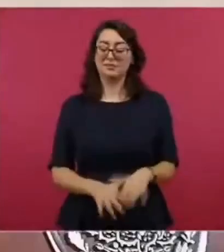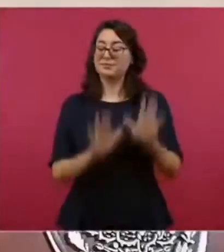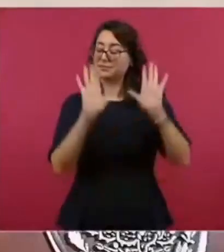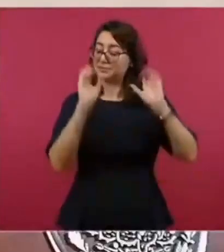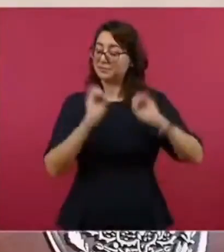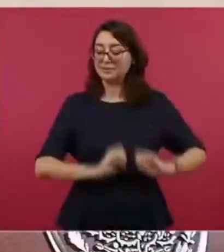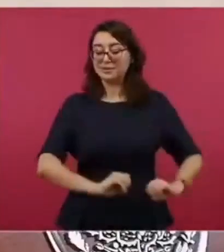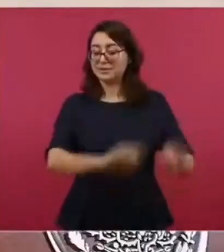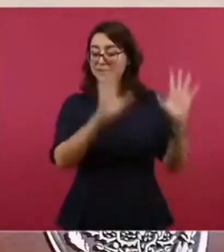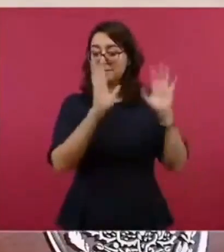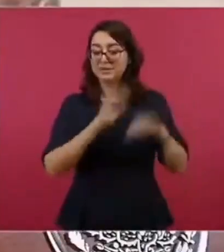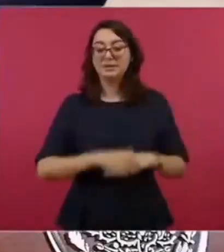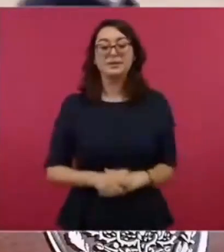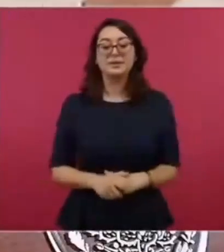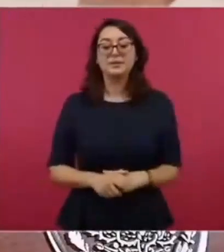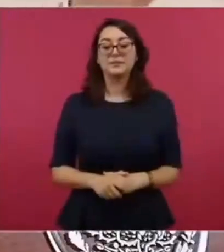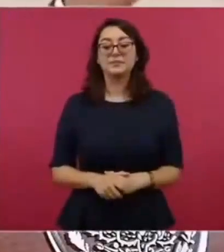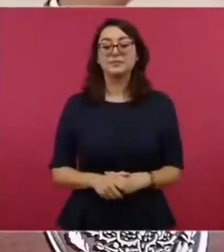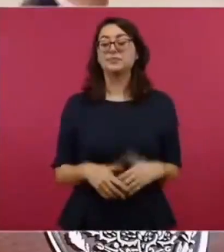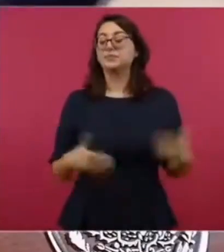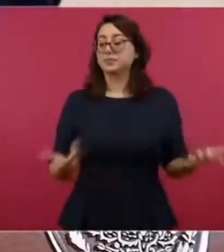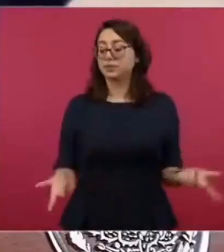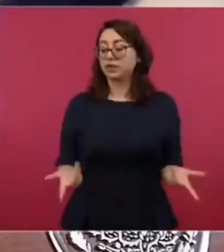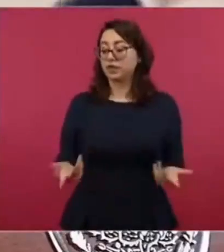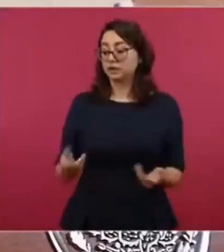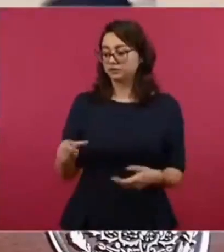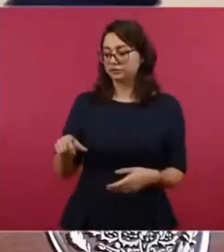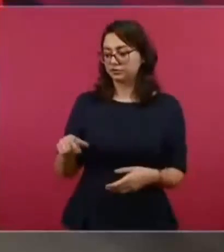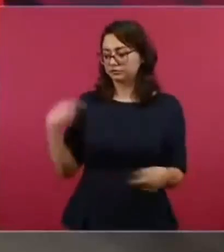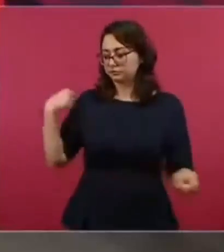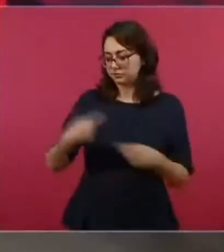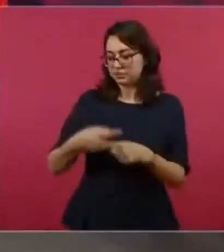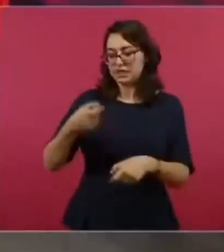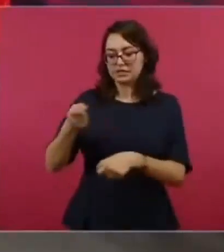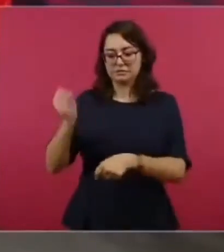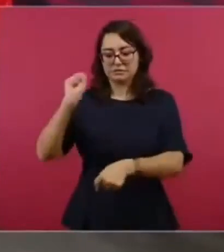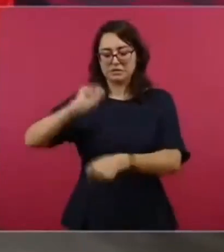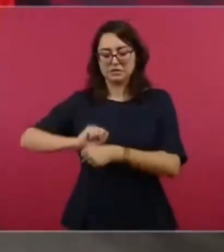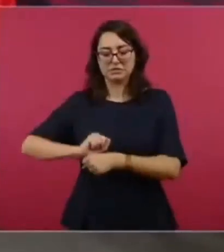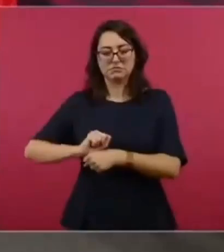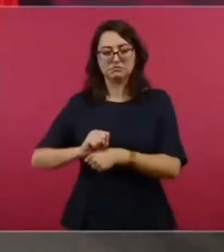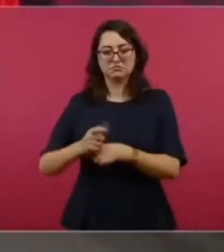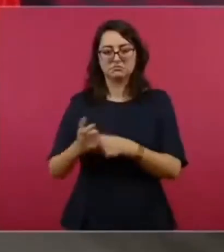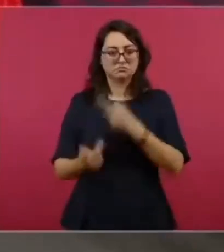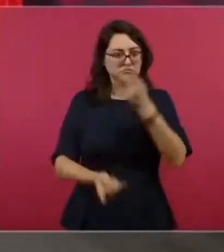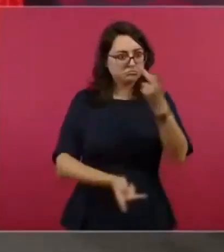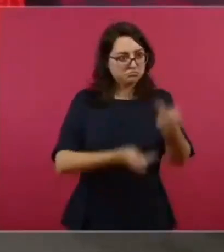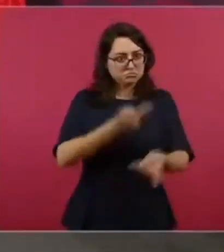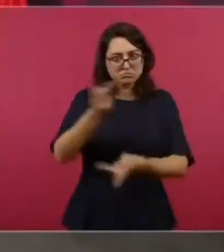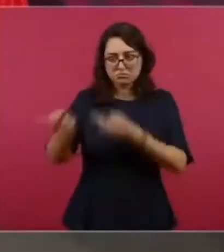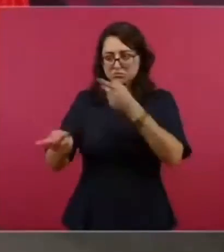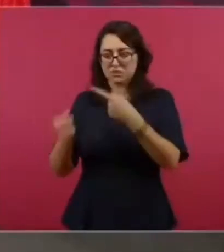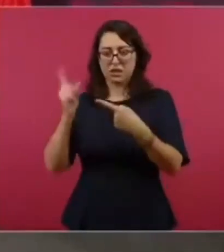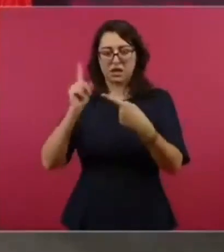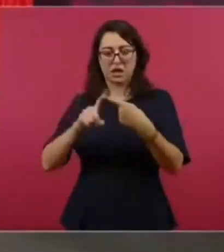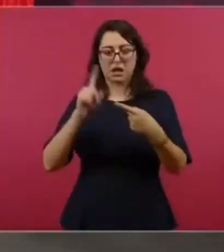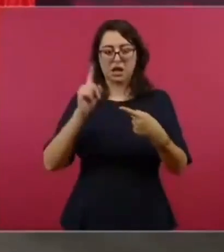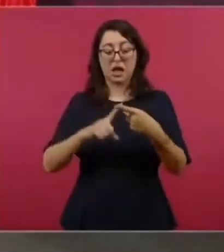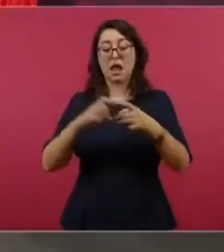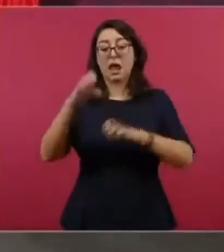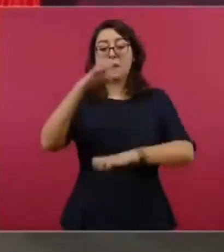Bueno, se dieron a conocer dos encuestas. Una de la